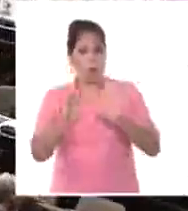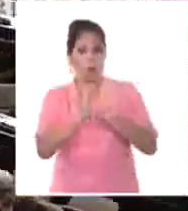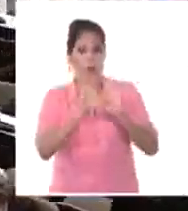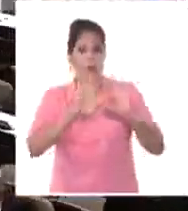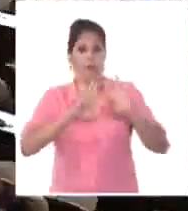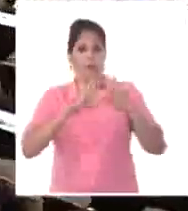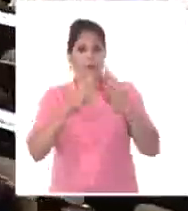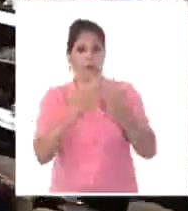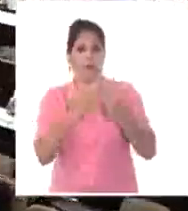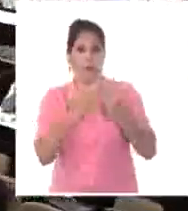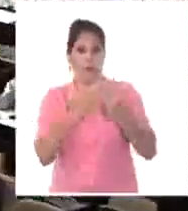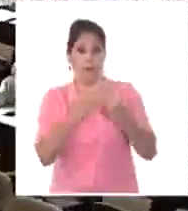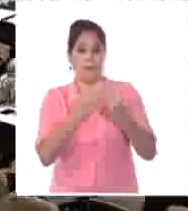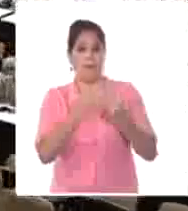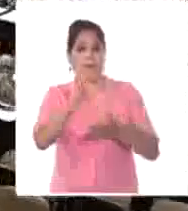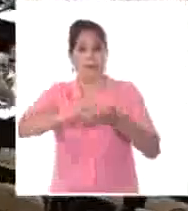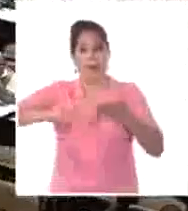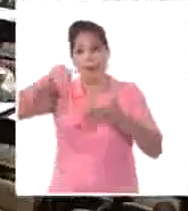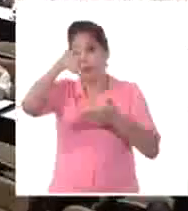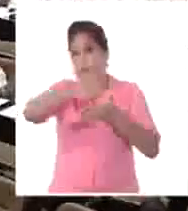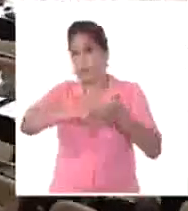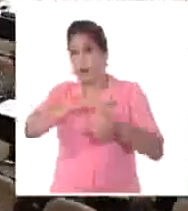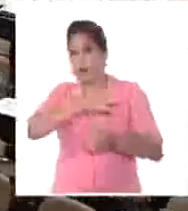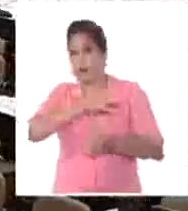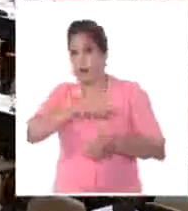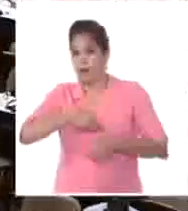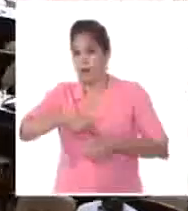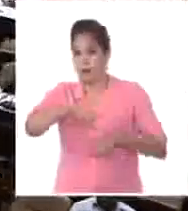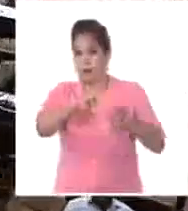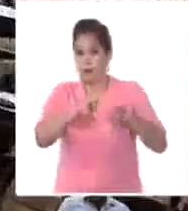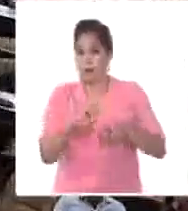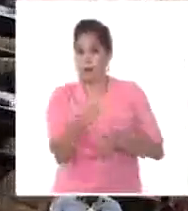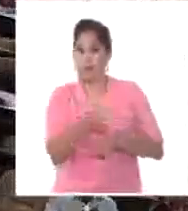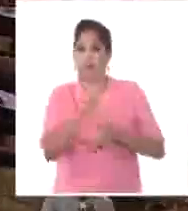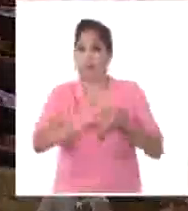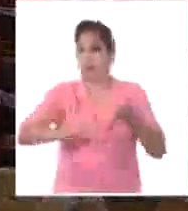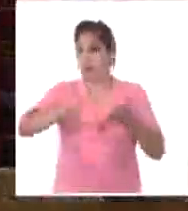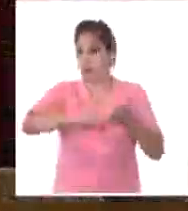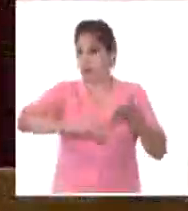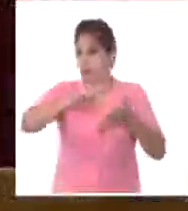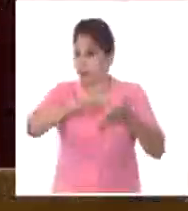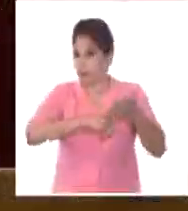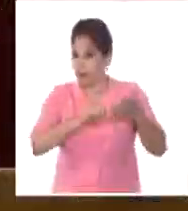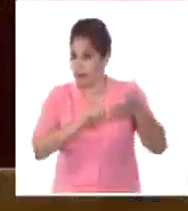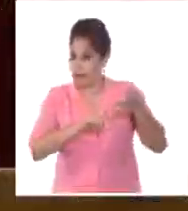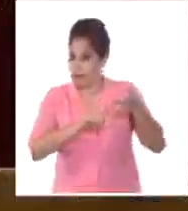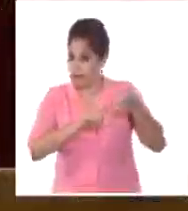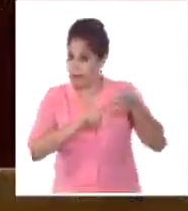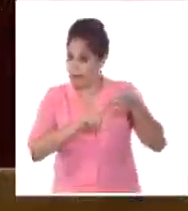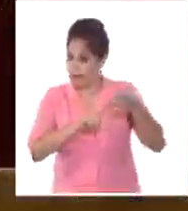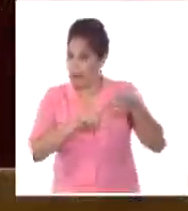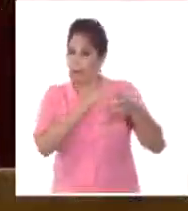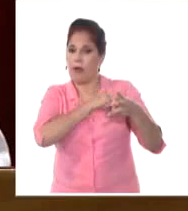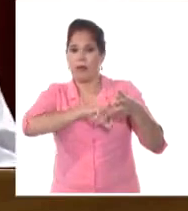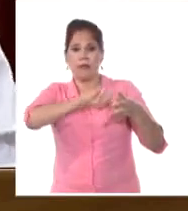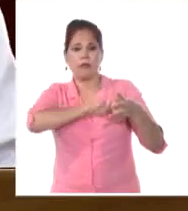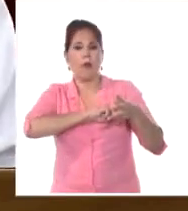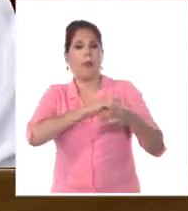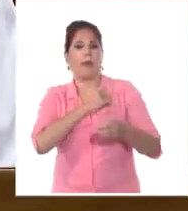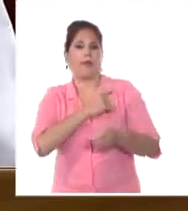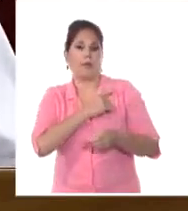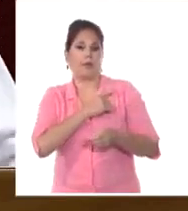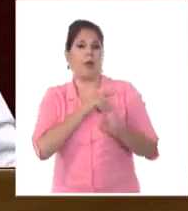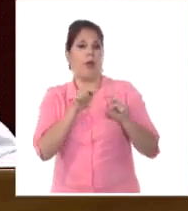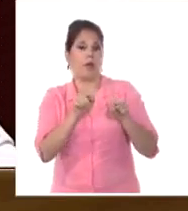las Familias, las elecciones para los delegados a las asambleas municipales del Poder Popular y más recientemente la elección de diputados